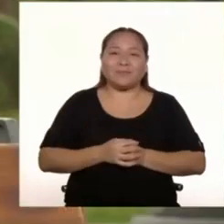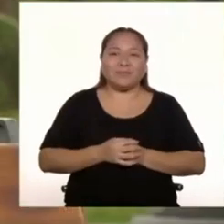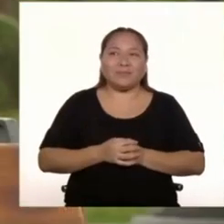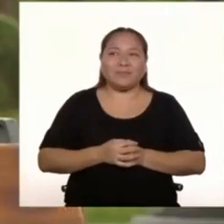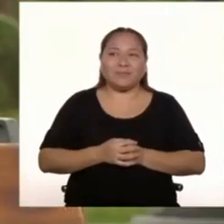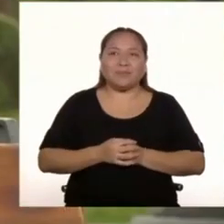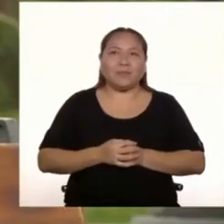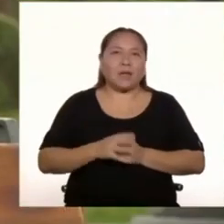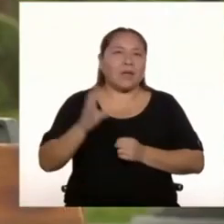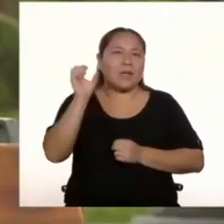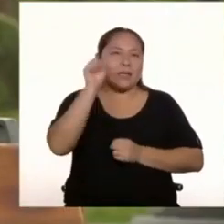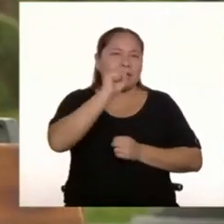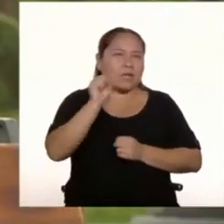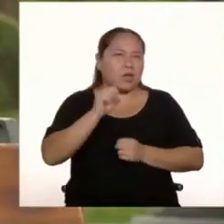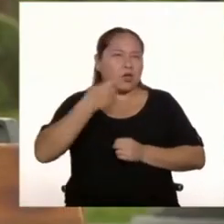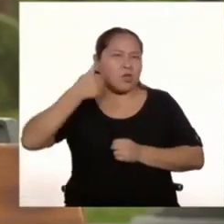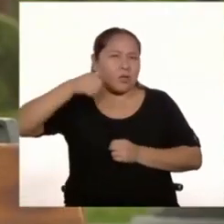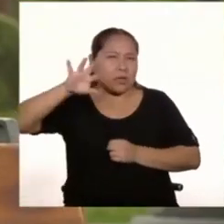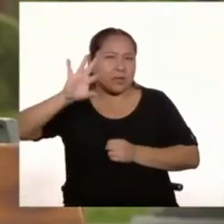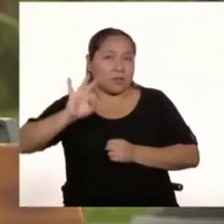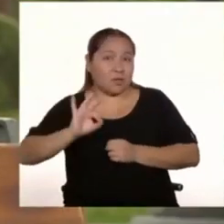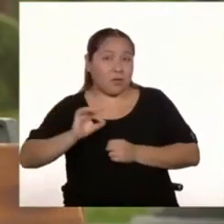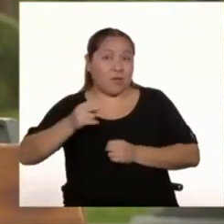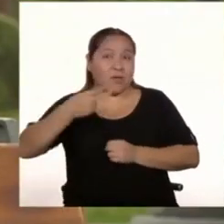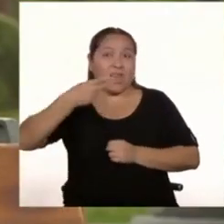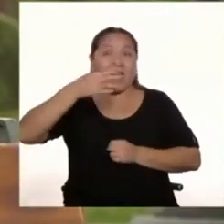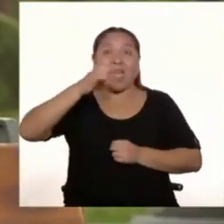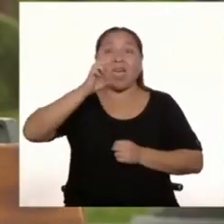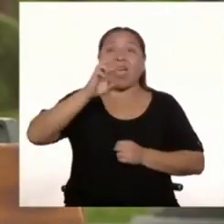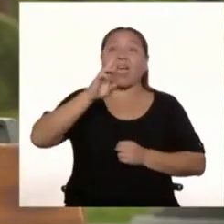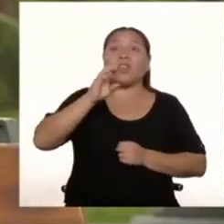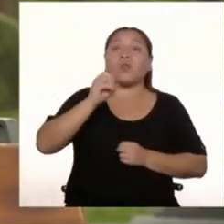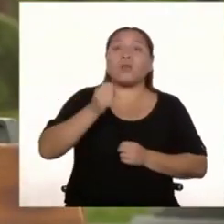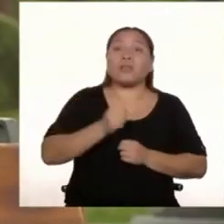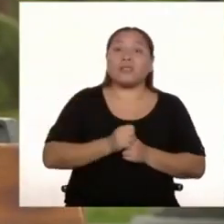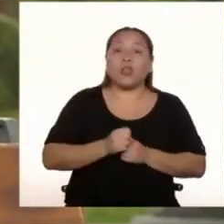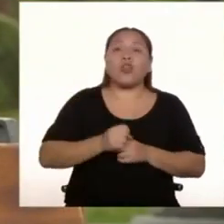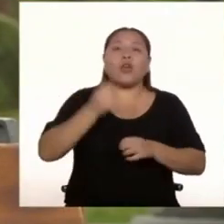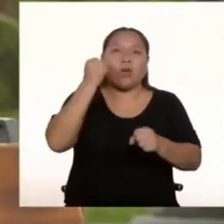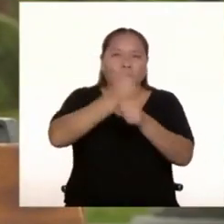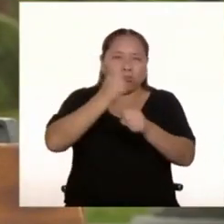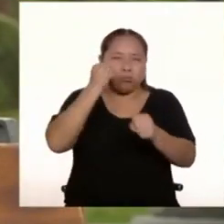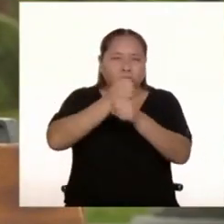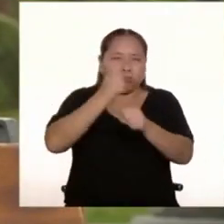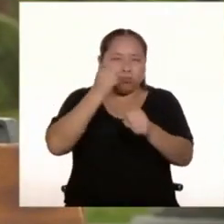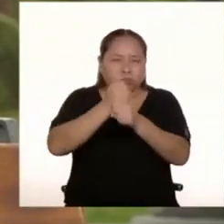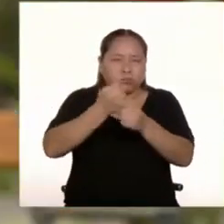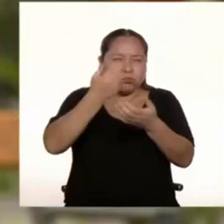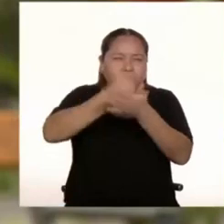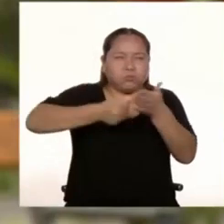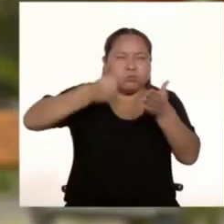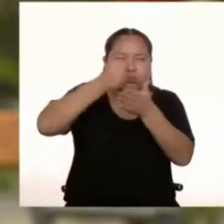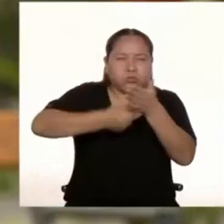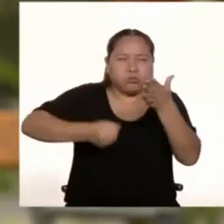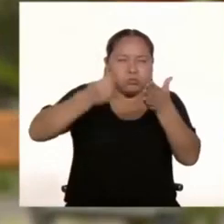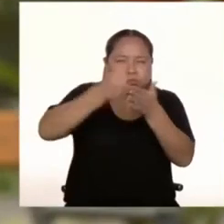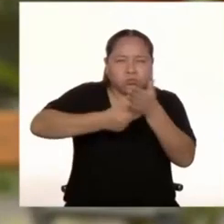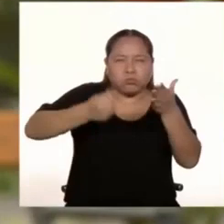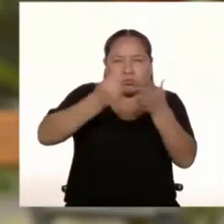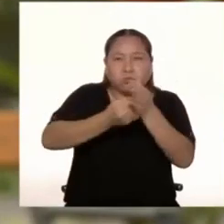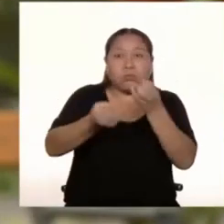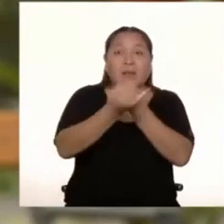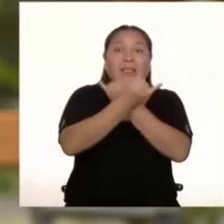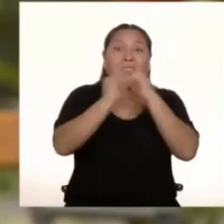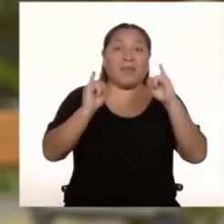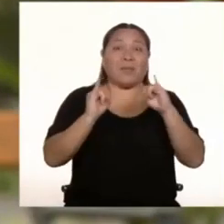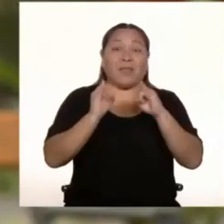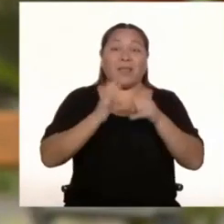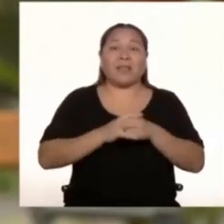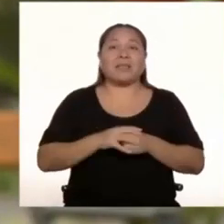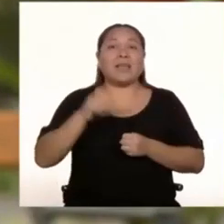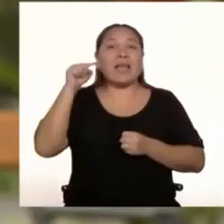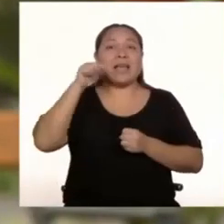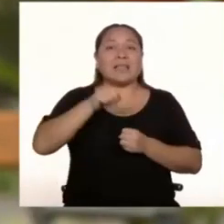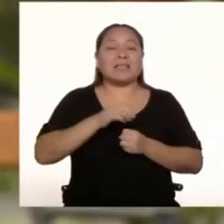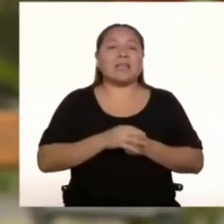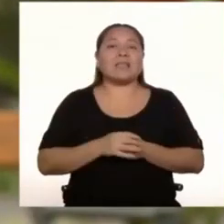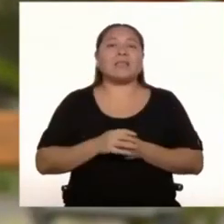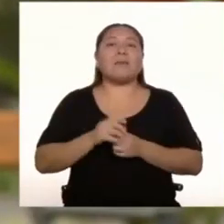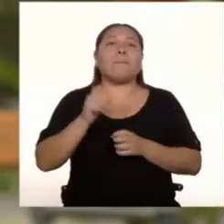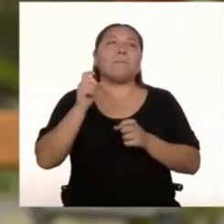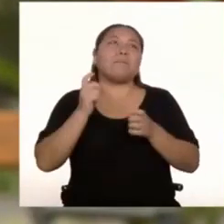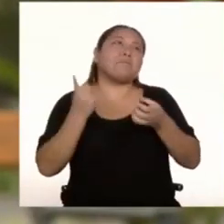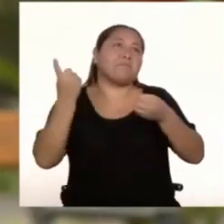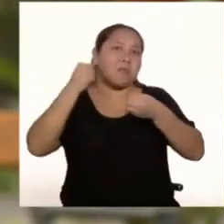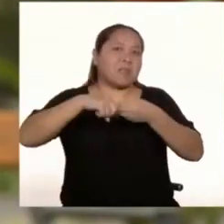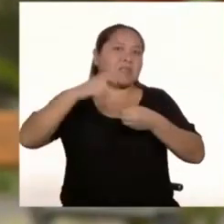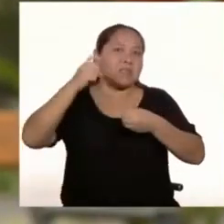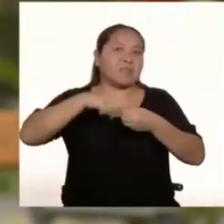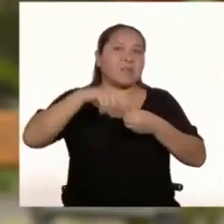En el siglo XIX los héroes fueron construidos porque en realidad el heroísmo es una construcción que forma parte de la época,